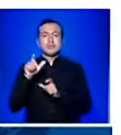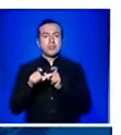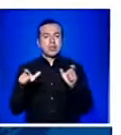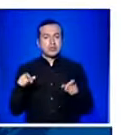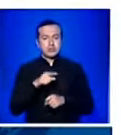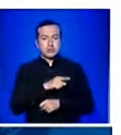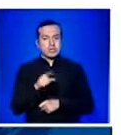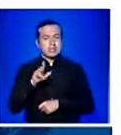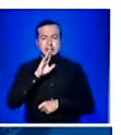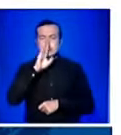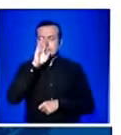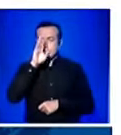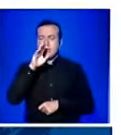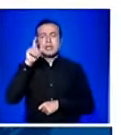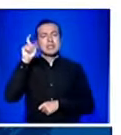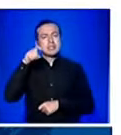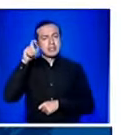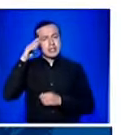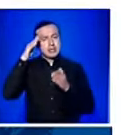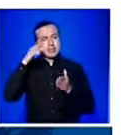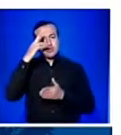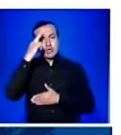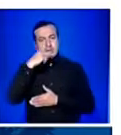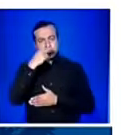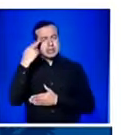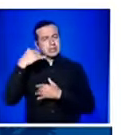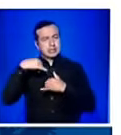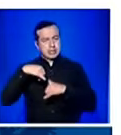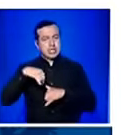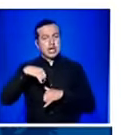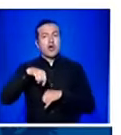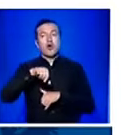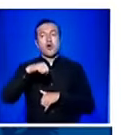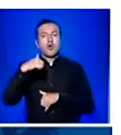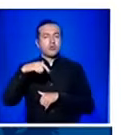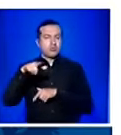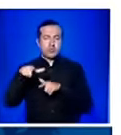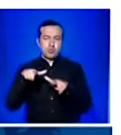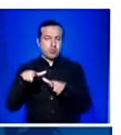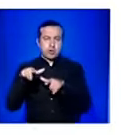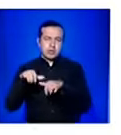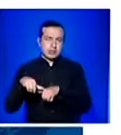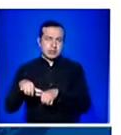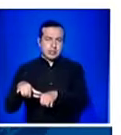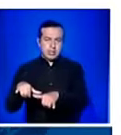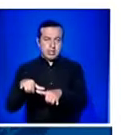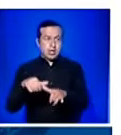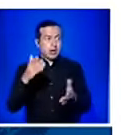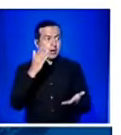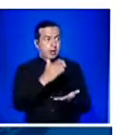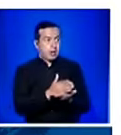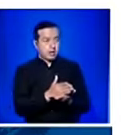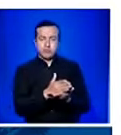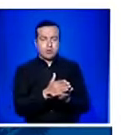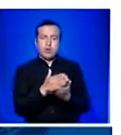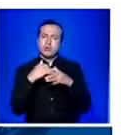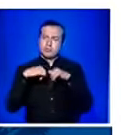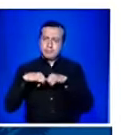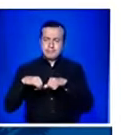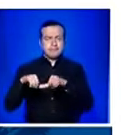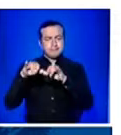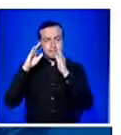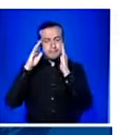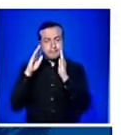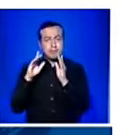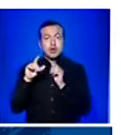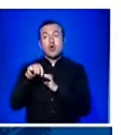siempre van a contar con la atención de rehabilitación que merecen. Eso no se va a alterar en ningún momento. Lo único es que